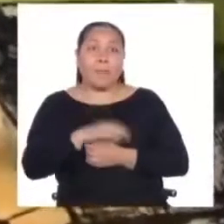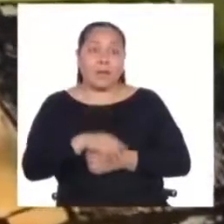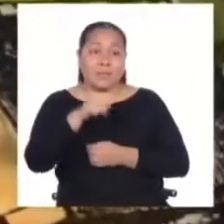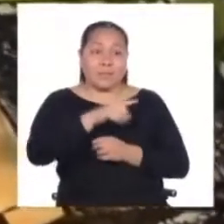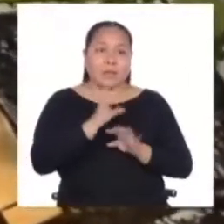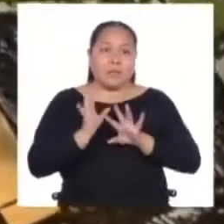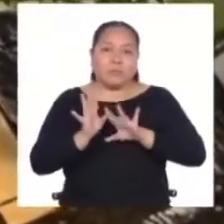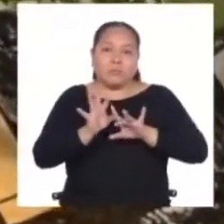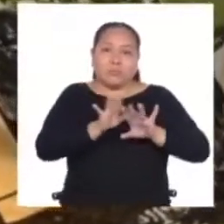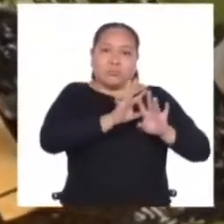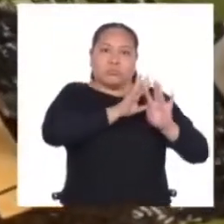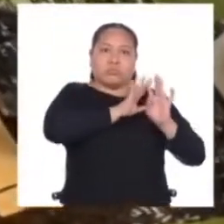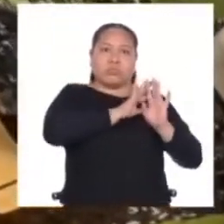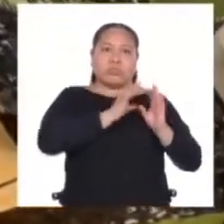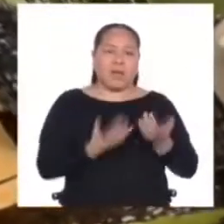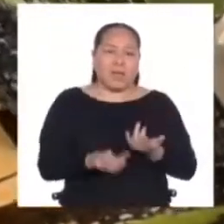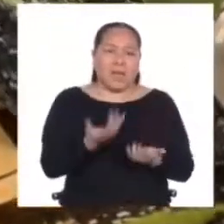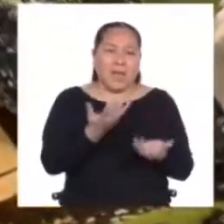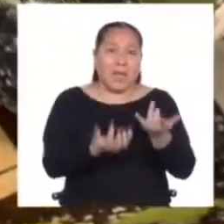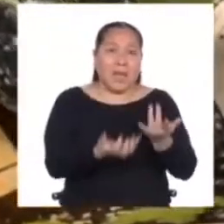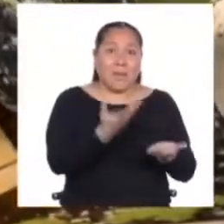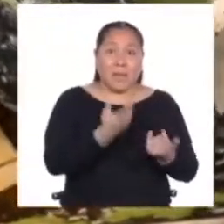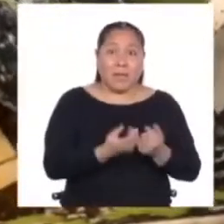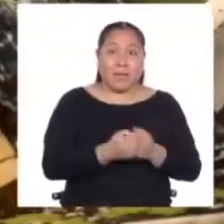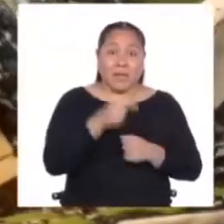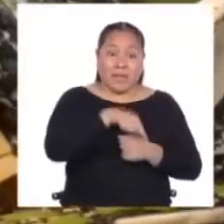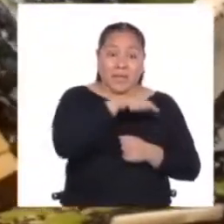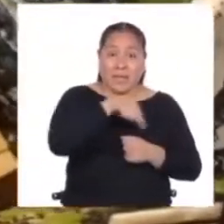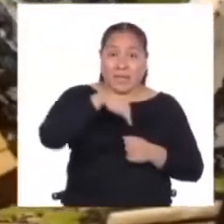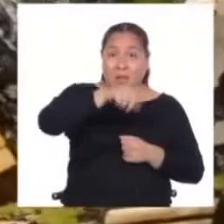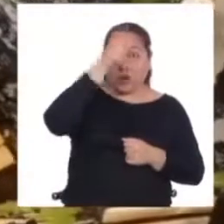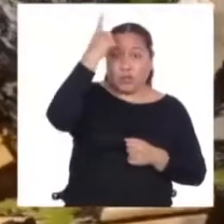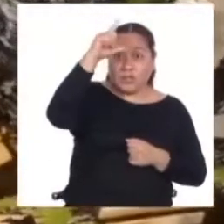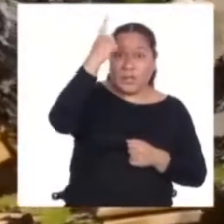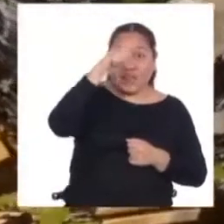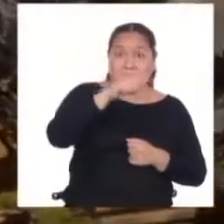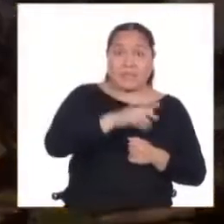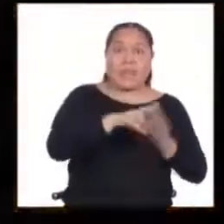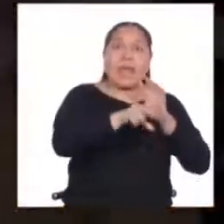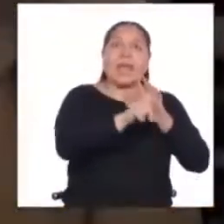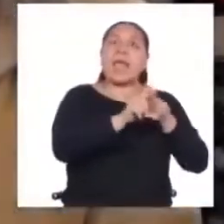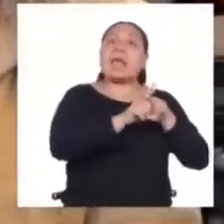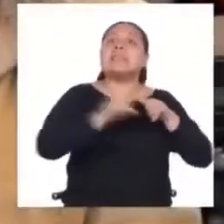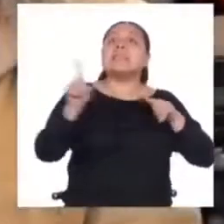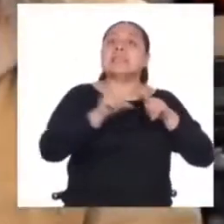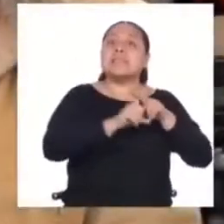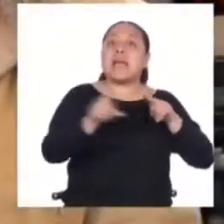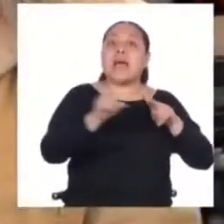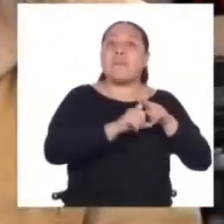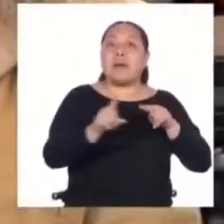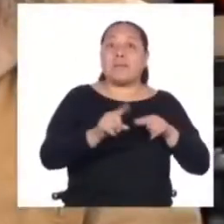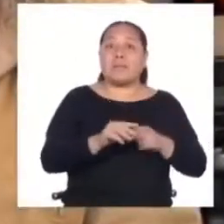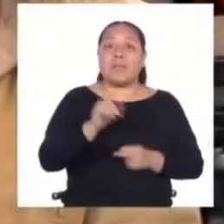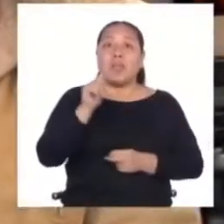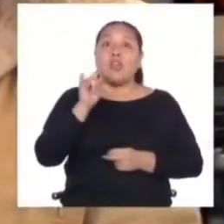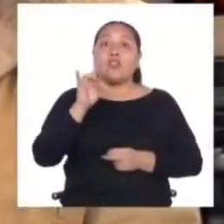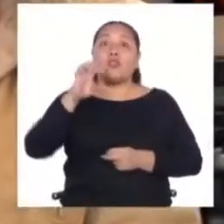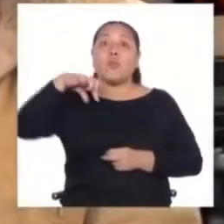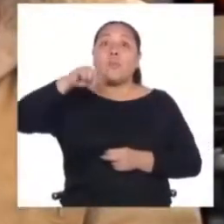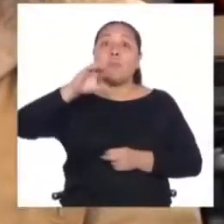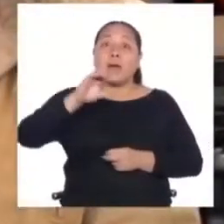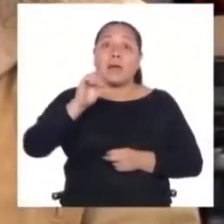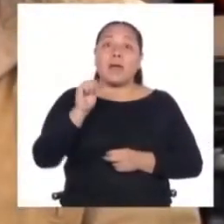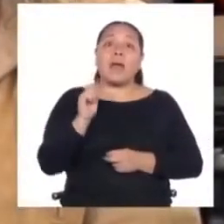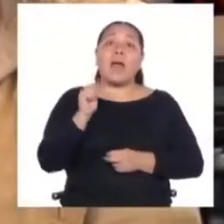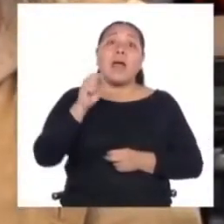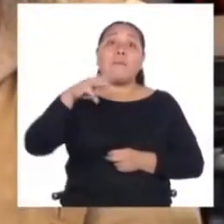abandonada, quemada, y escapan los líderes, ¿no? Dentro de ellos Túpac Amaru. Claro que tiempo después es capturado,